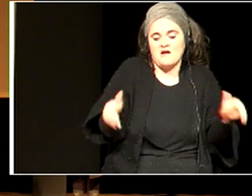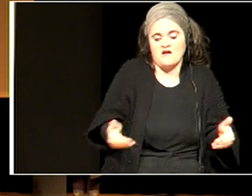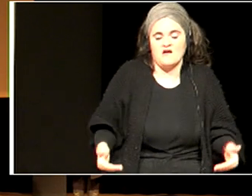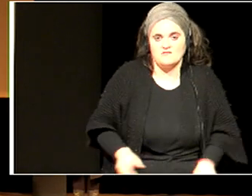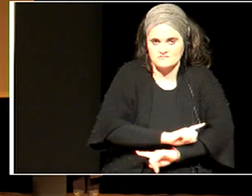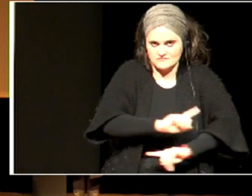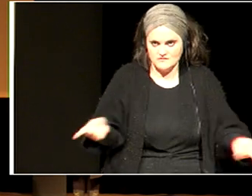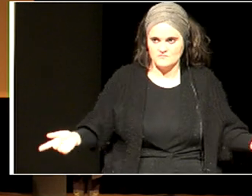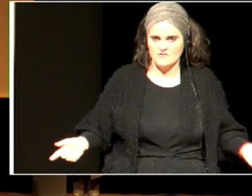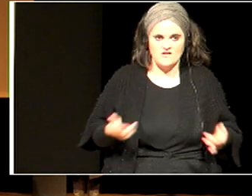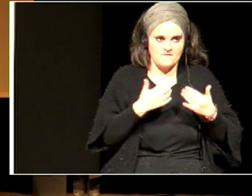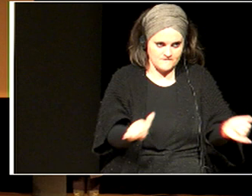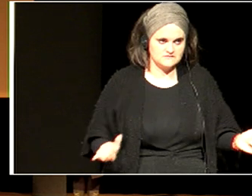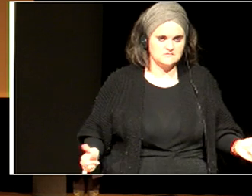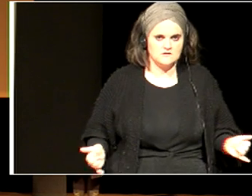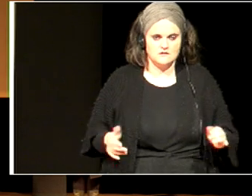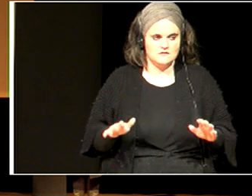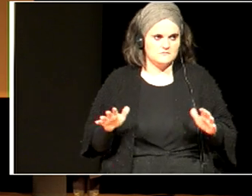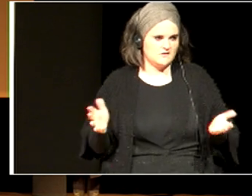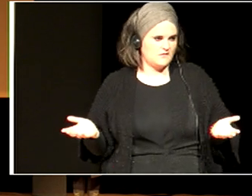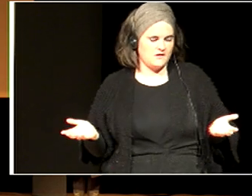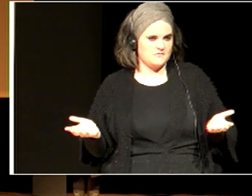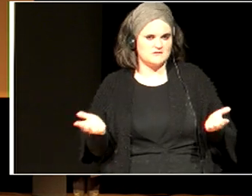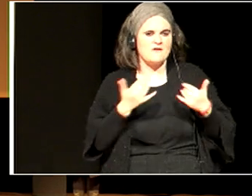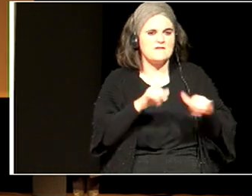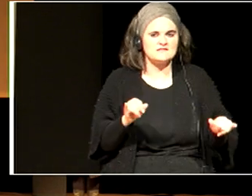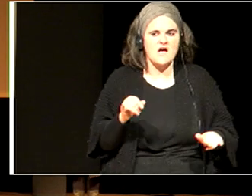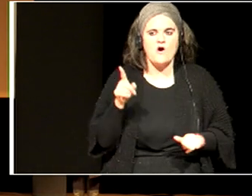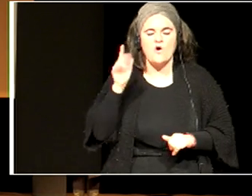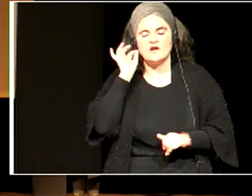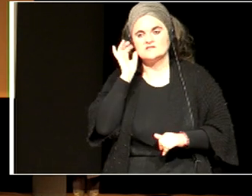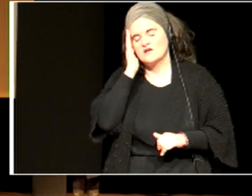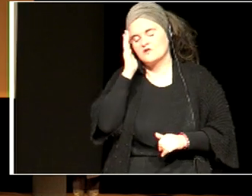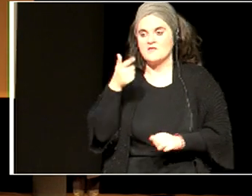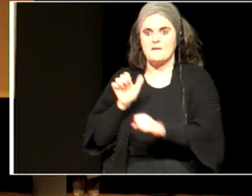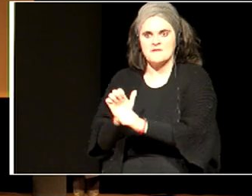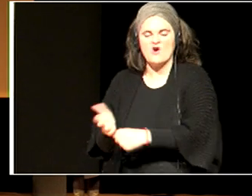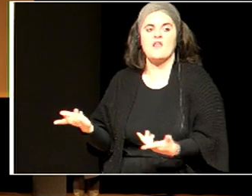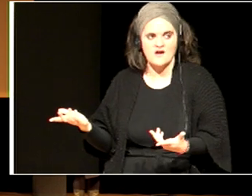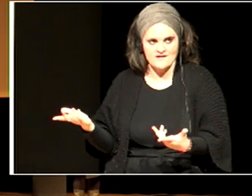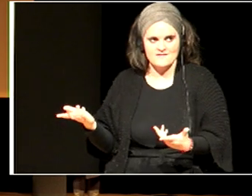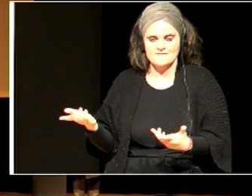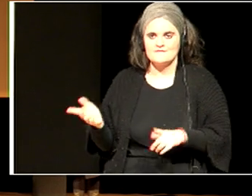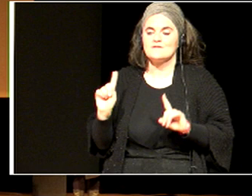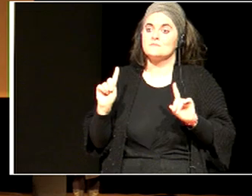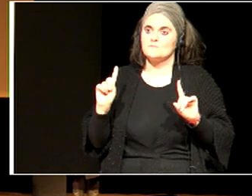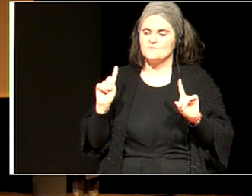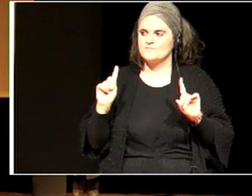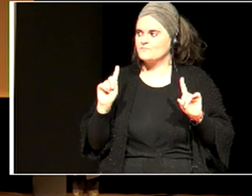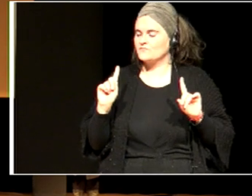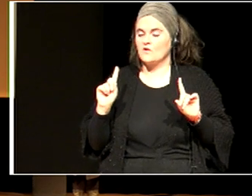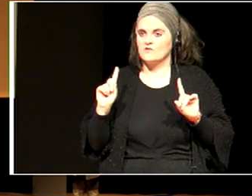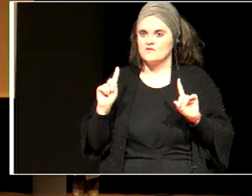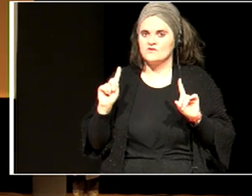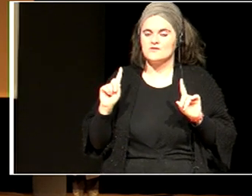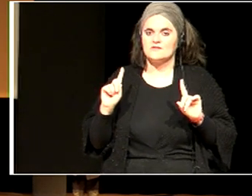es una fiesta o ella está dormida en la viola no me acuerdo bueno ah no esos hablé con ella de almodóvar hoy se me han cruzado